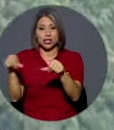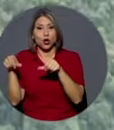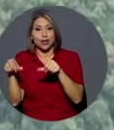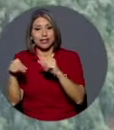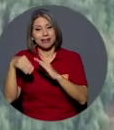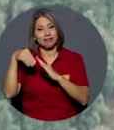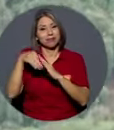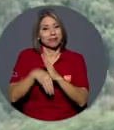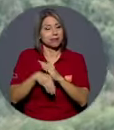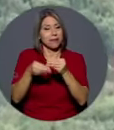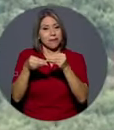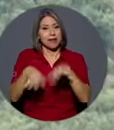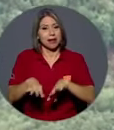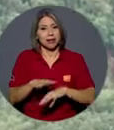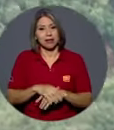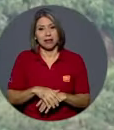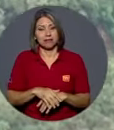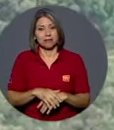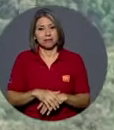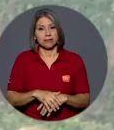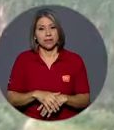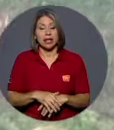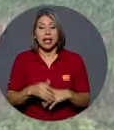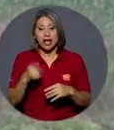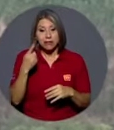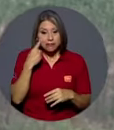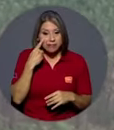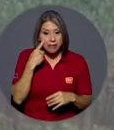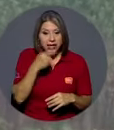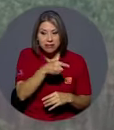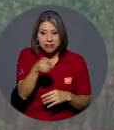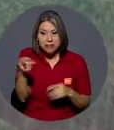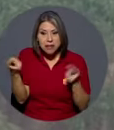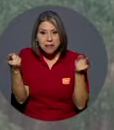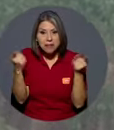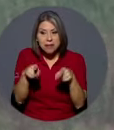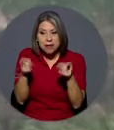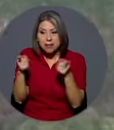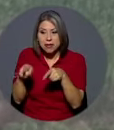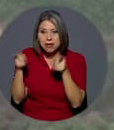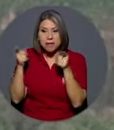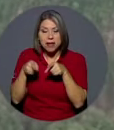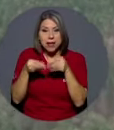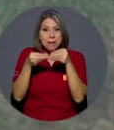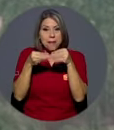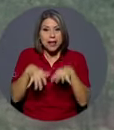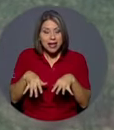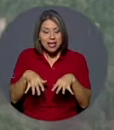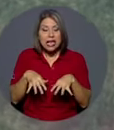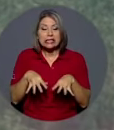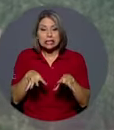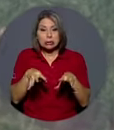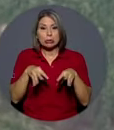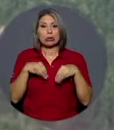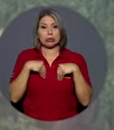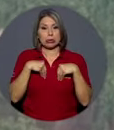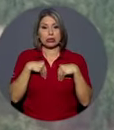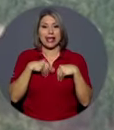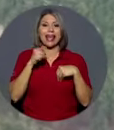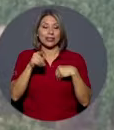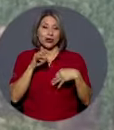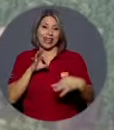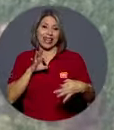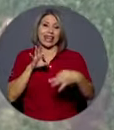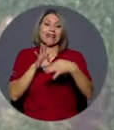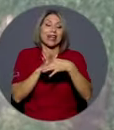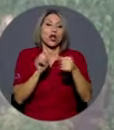¿verdad? Donde el absorber esas pérdidas tiene que ver con un tema de los